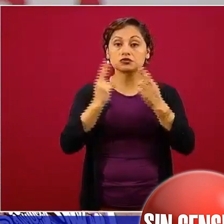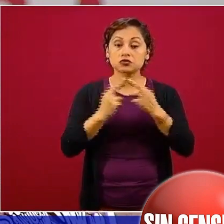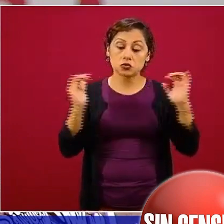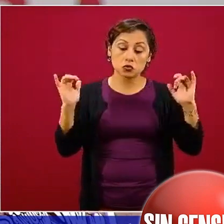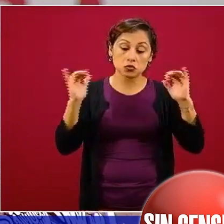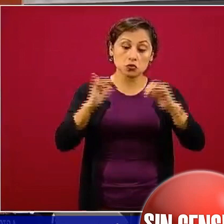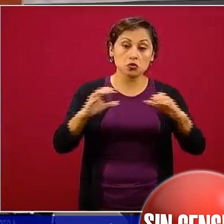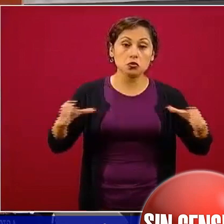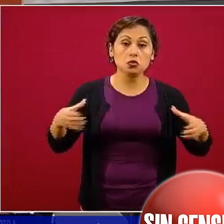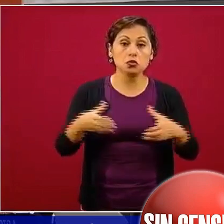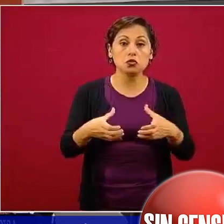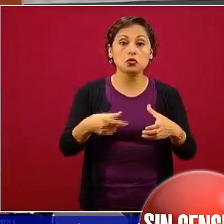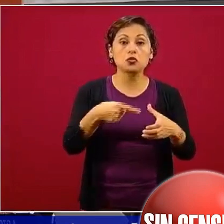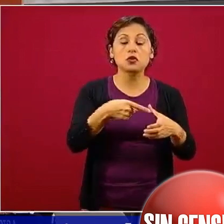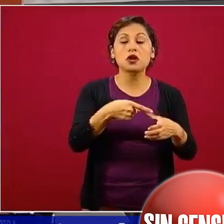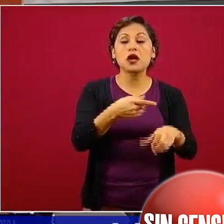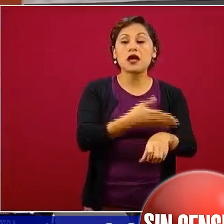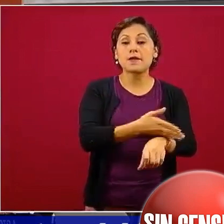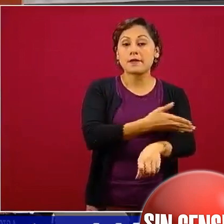Madero,